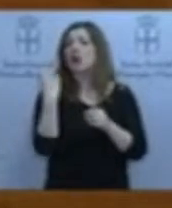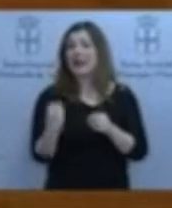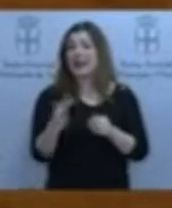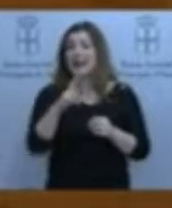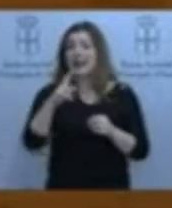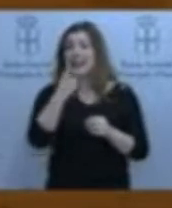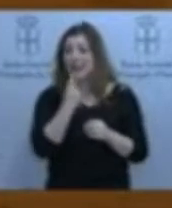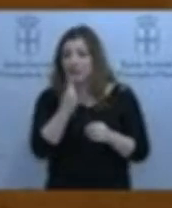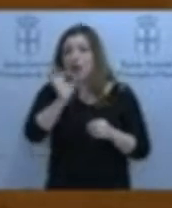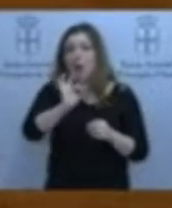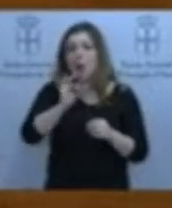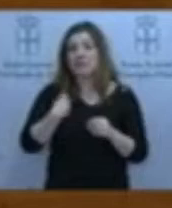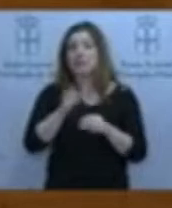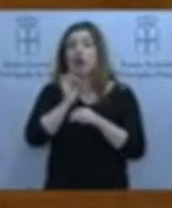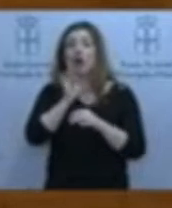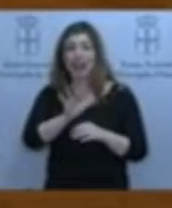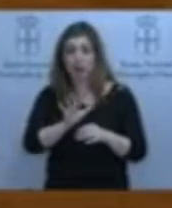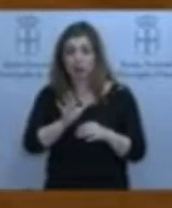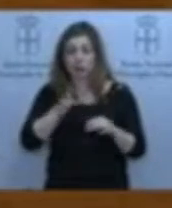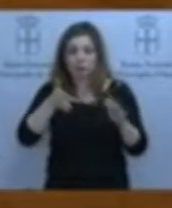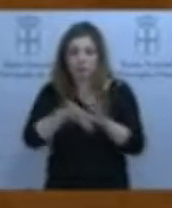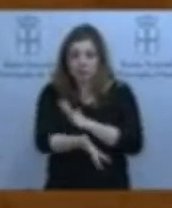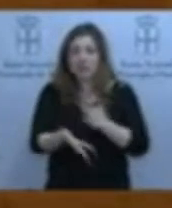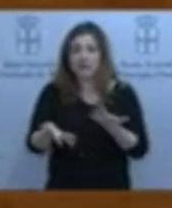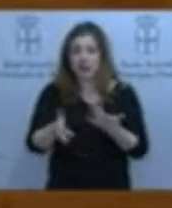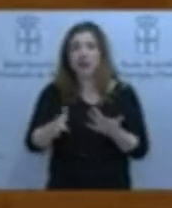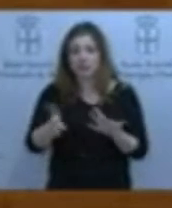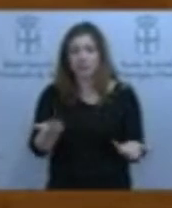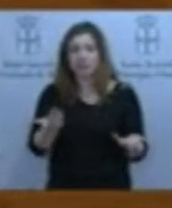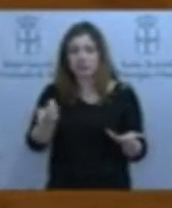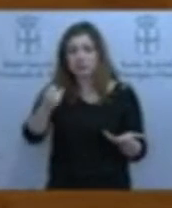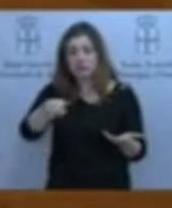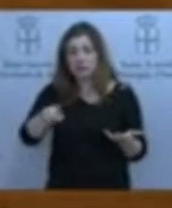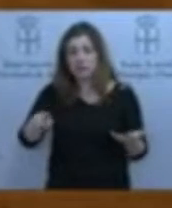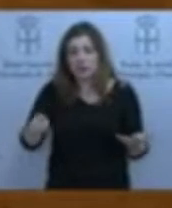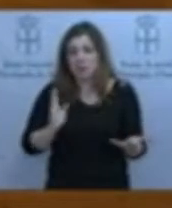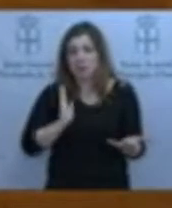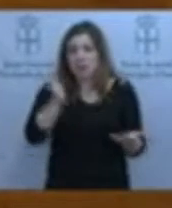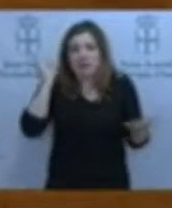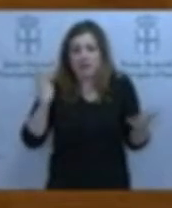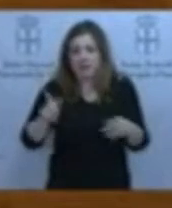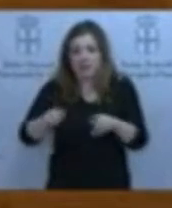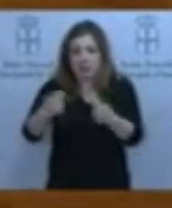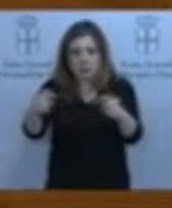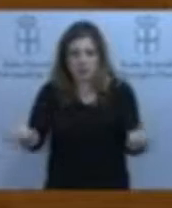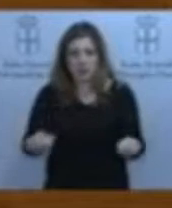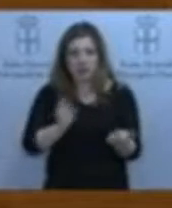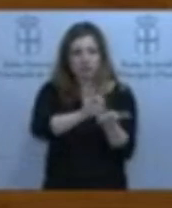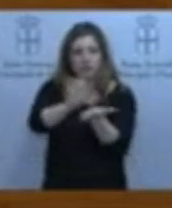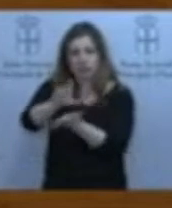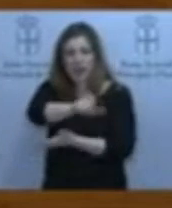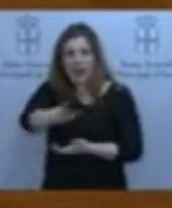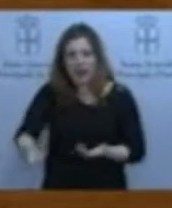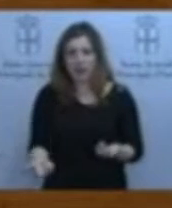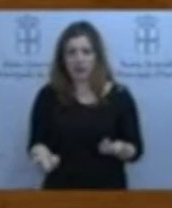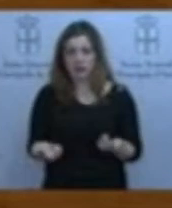que están de forma provocada, están desmantelando conscientemente, echando a la gente,